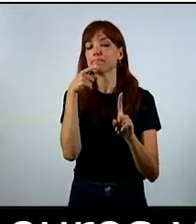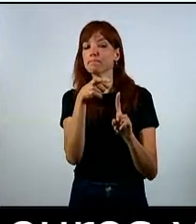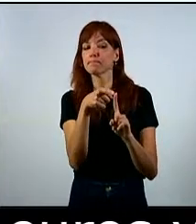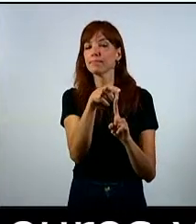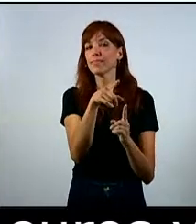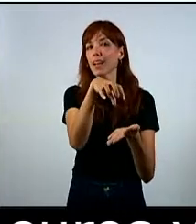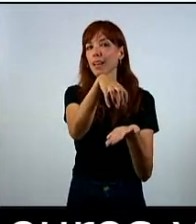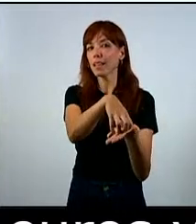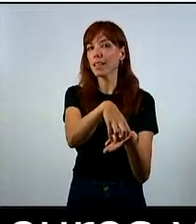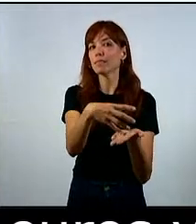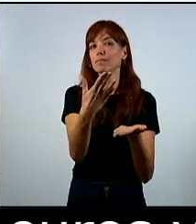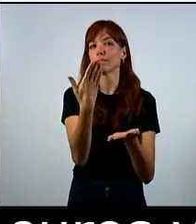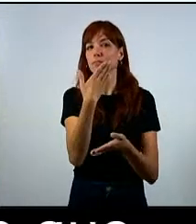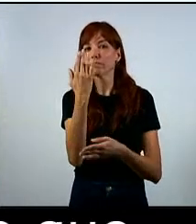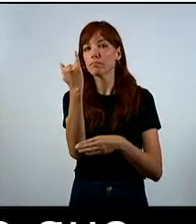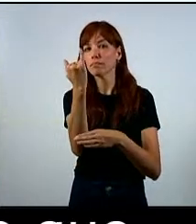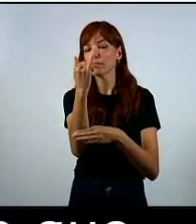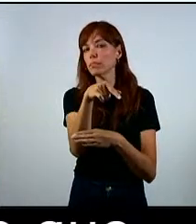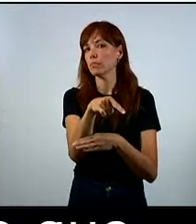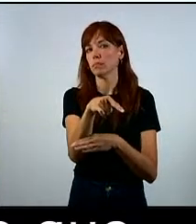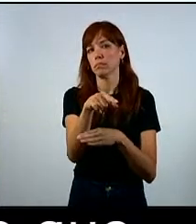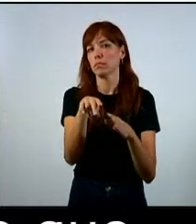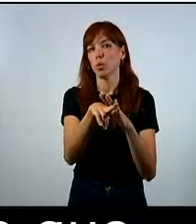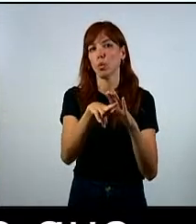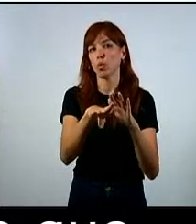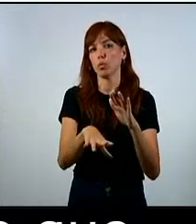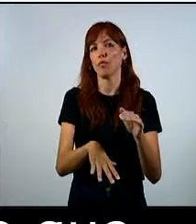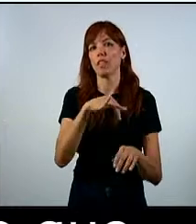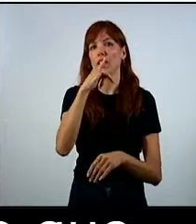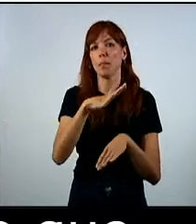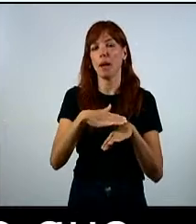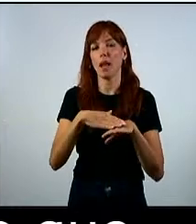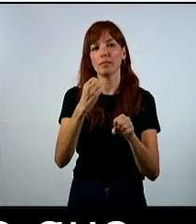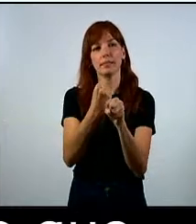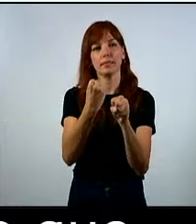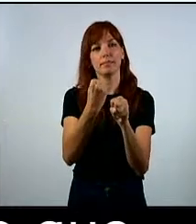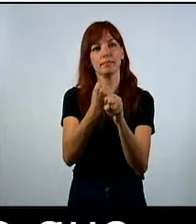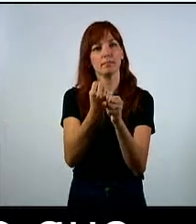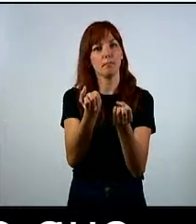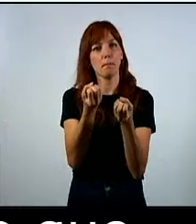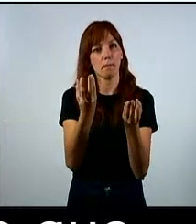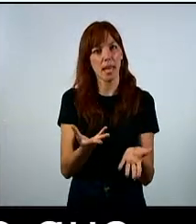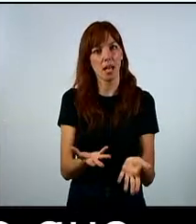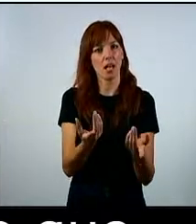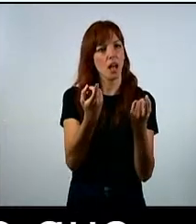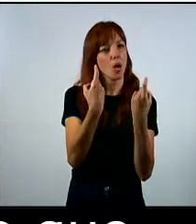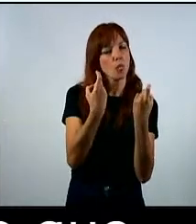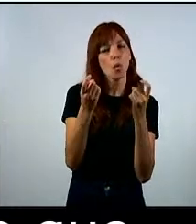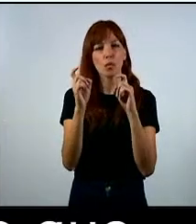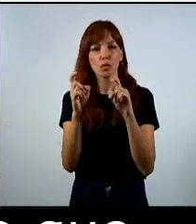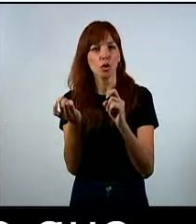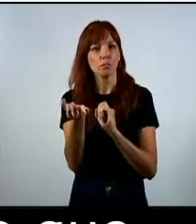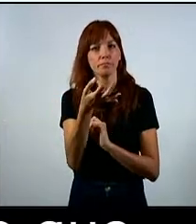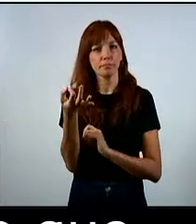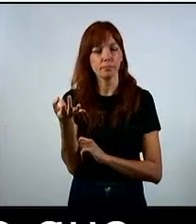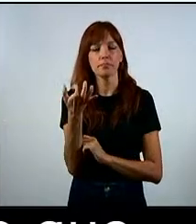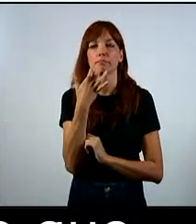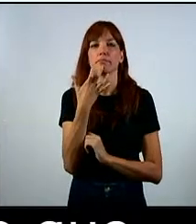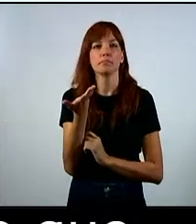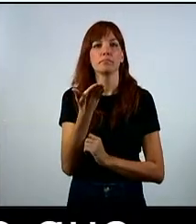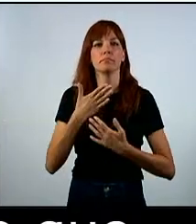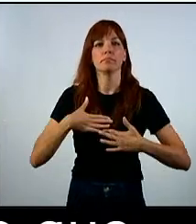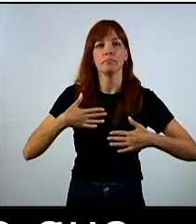estén dotados de lo necesario para hacer el trabajo fácil y cómodo, tanto alumnos como profesores. Son equipamientos deportivos,